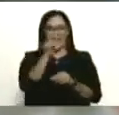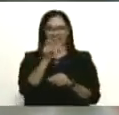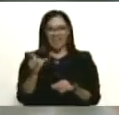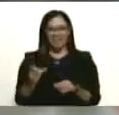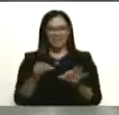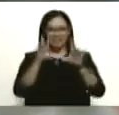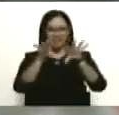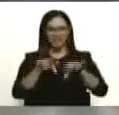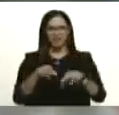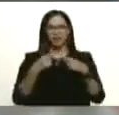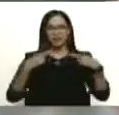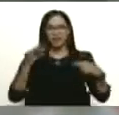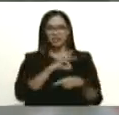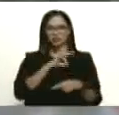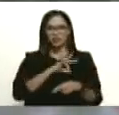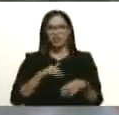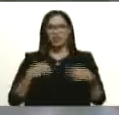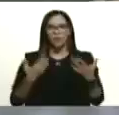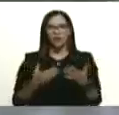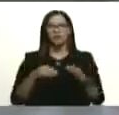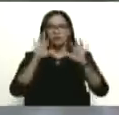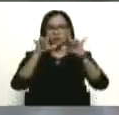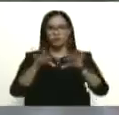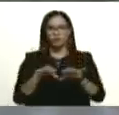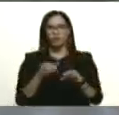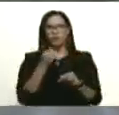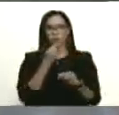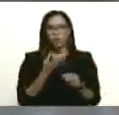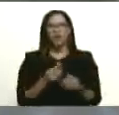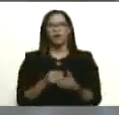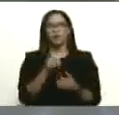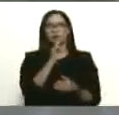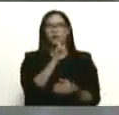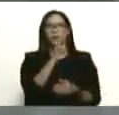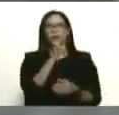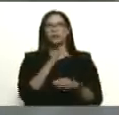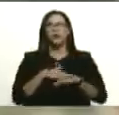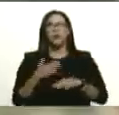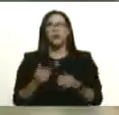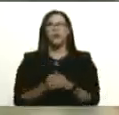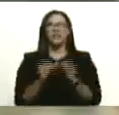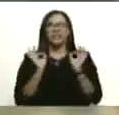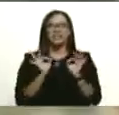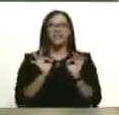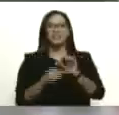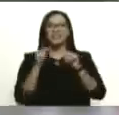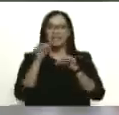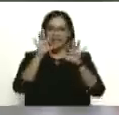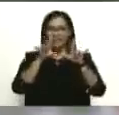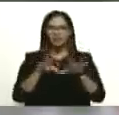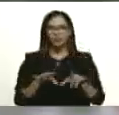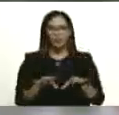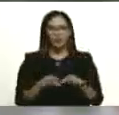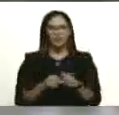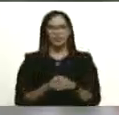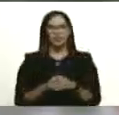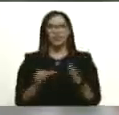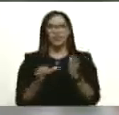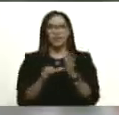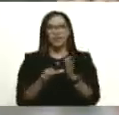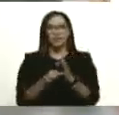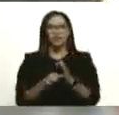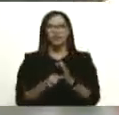en las redes sociales que cuándo van a pasar ese documental, bueno, les tengo una excelente noticia, porque exactamente en 10 minutos, en el cual su